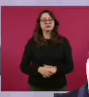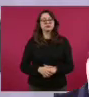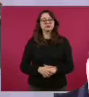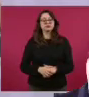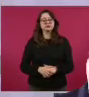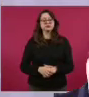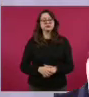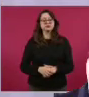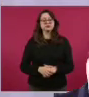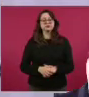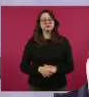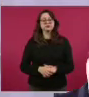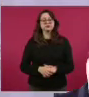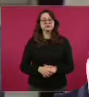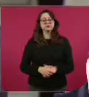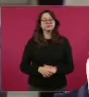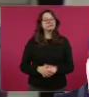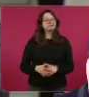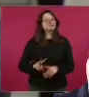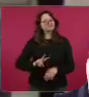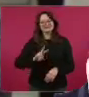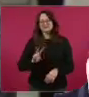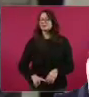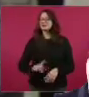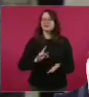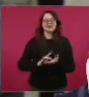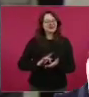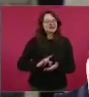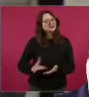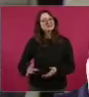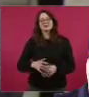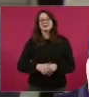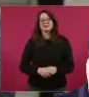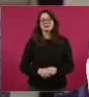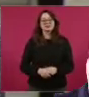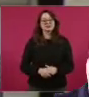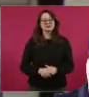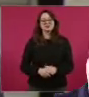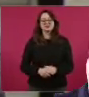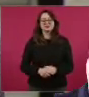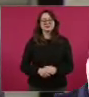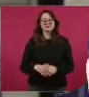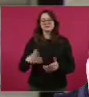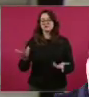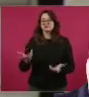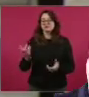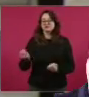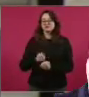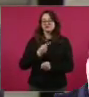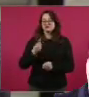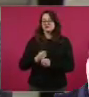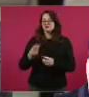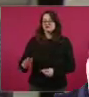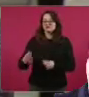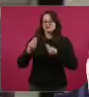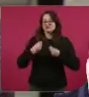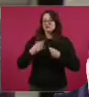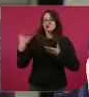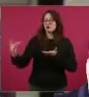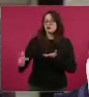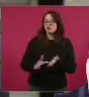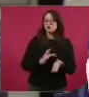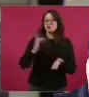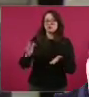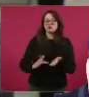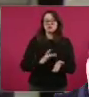se puede decir otra vez agradecimiento por el apoyo incondicional que nos han dado a lo largo de nuestra carrera. Y